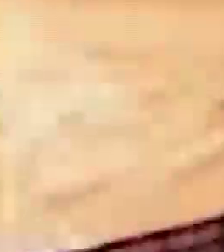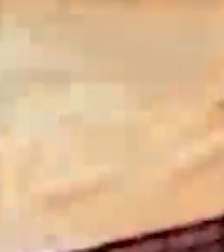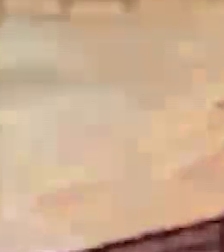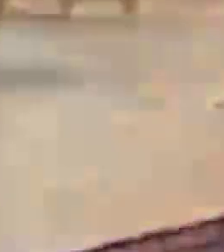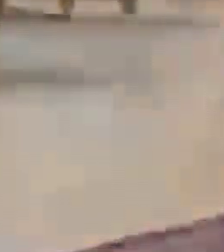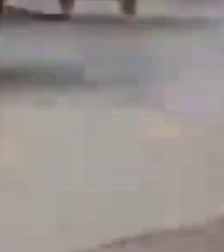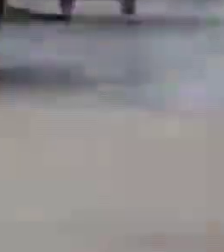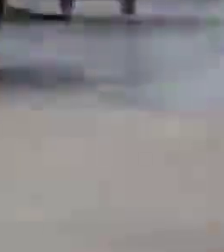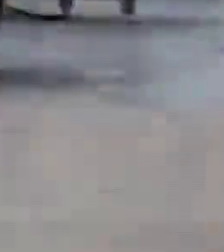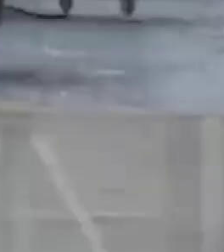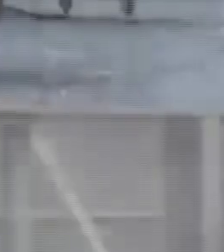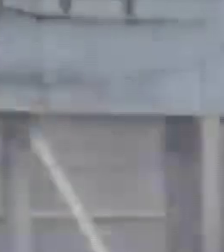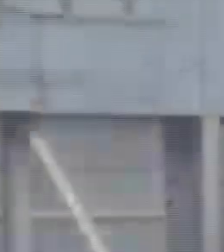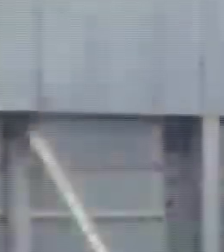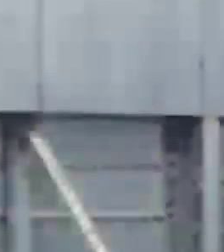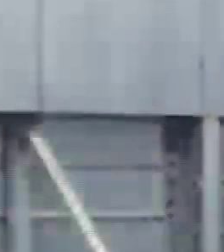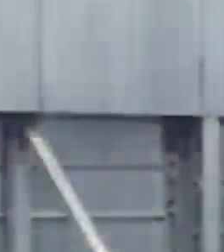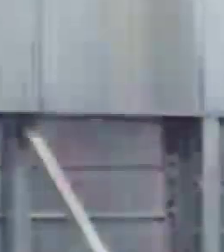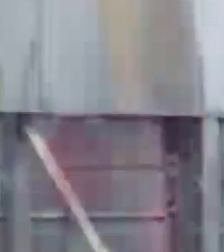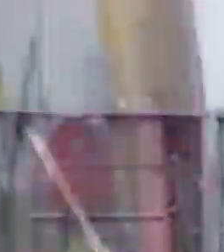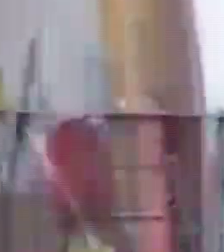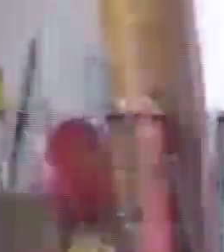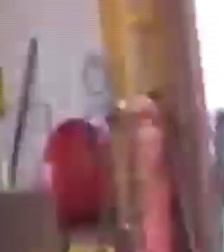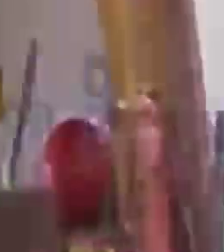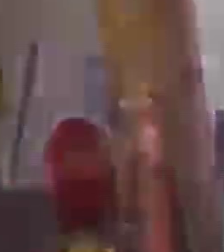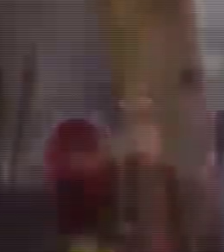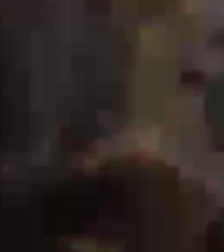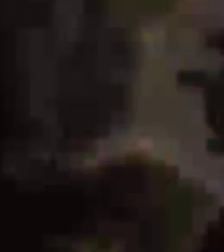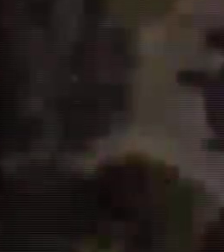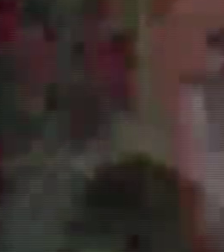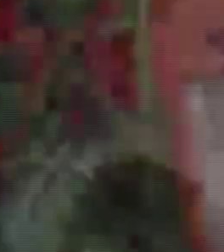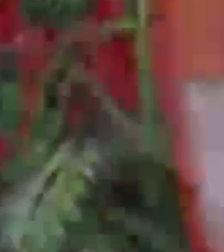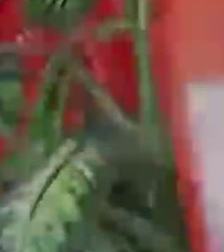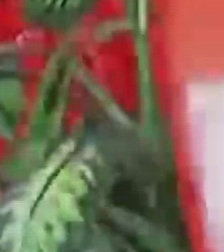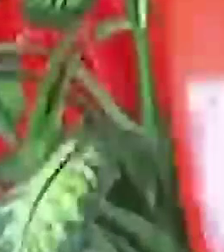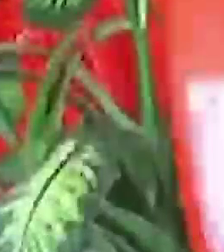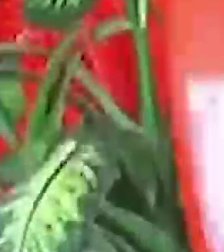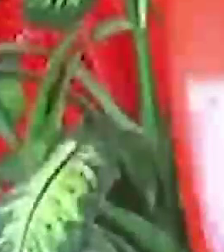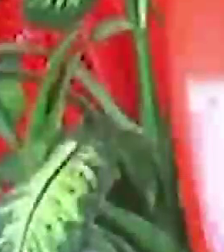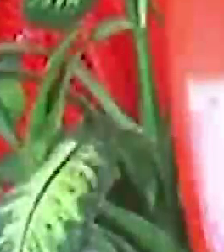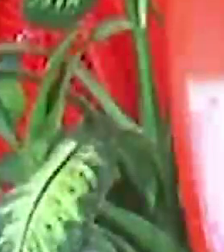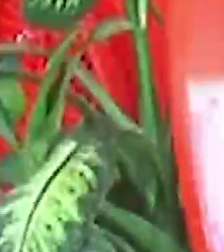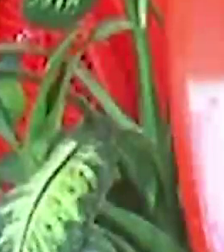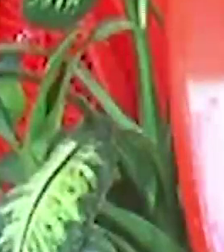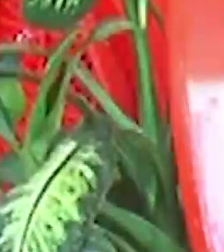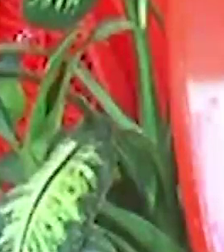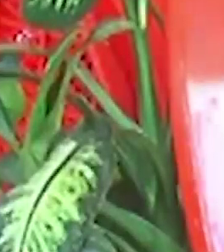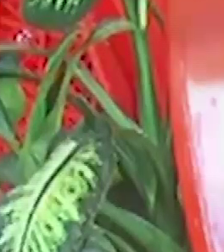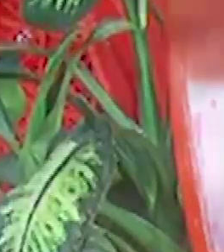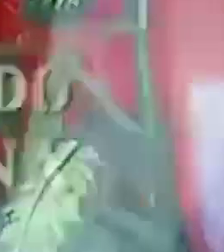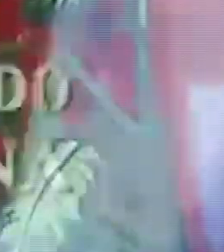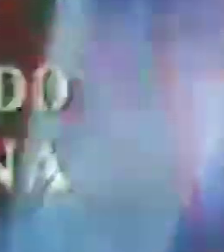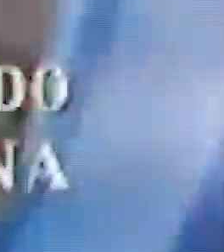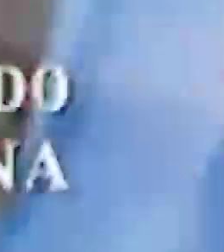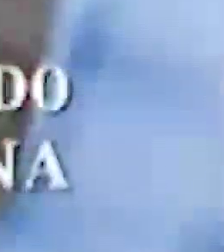modular, sistemas de aireación para silos y celdas. Filigrano de Junín, Borges 1051, desde